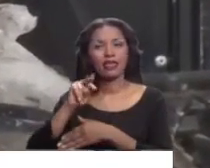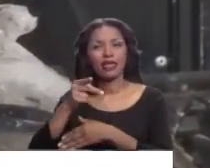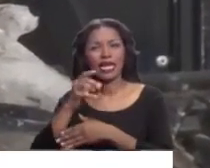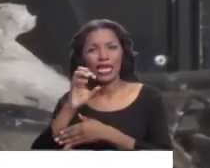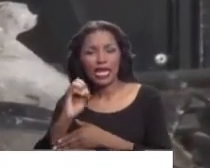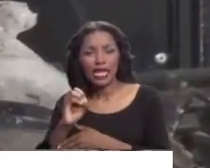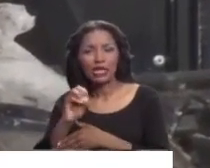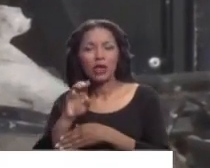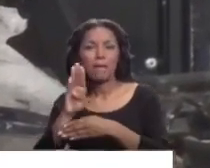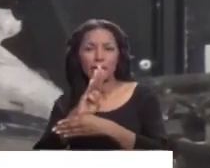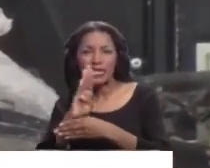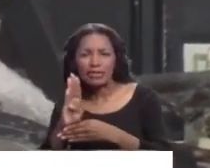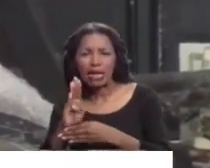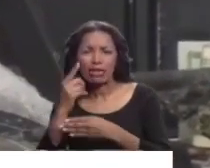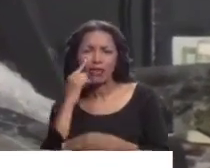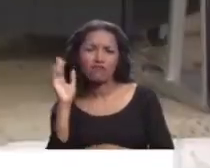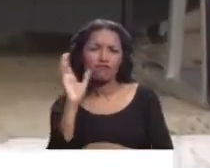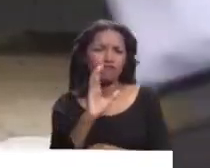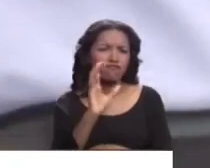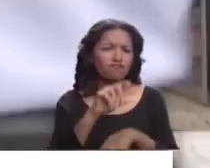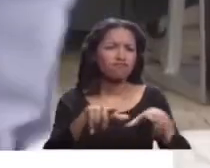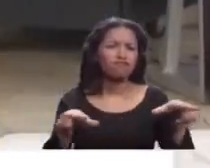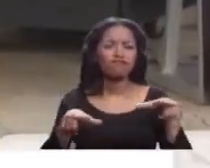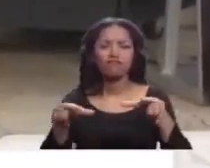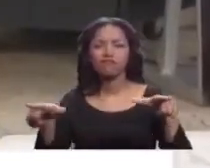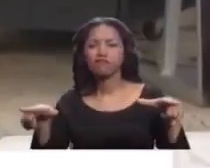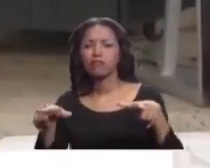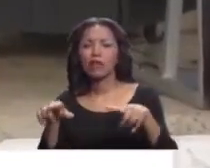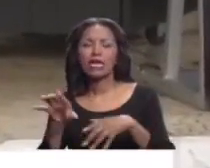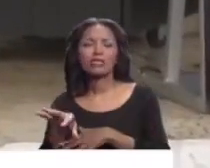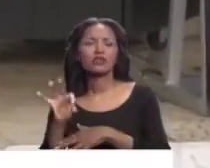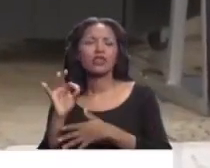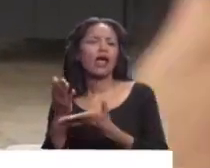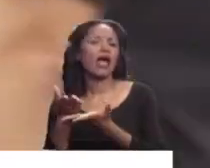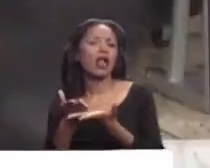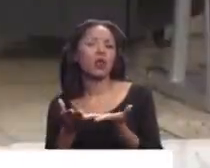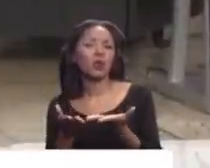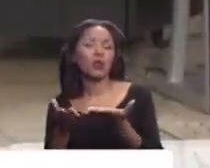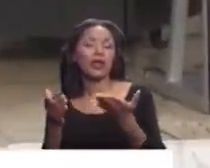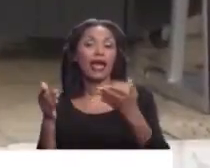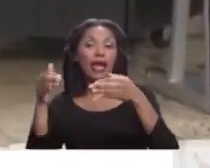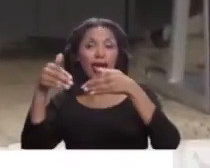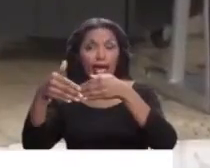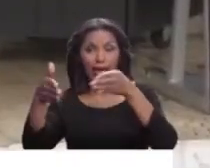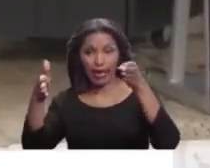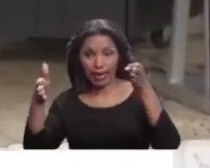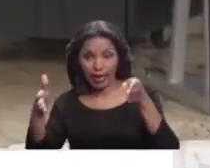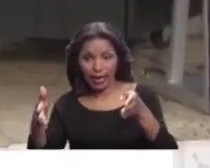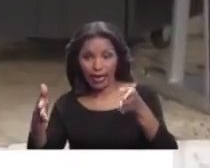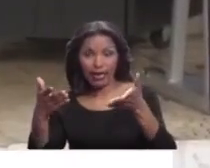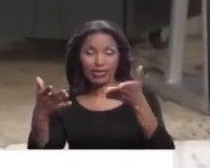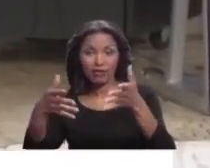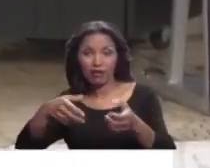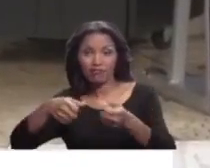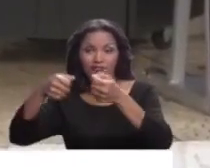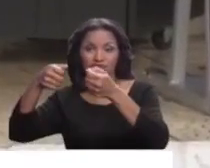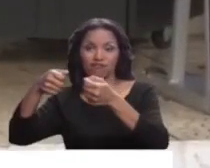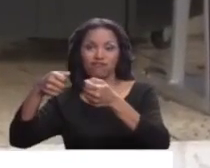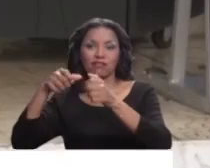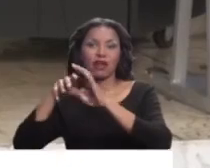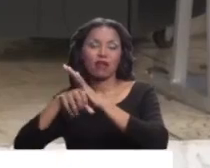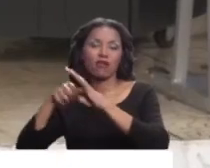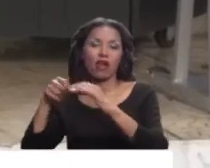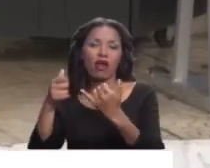algunos operativos, se dio con la ubicación de algunas cajas que están vinculadas aparentemente a las mismas cajas que estas personas se llevaron de la